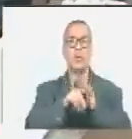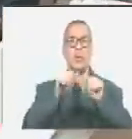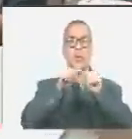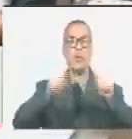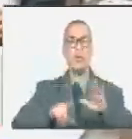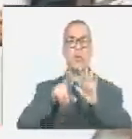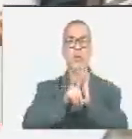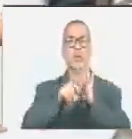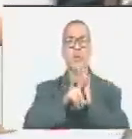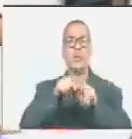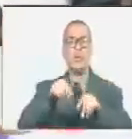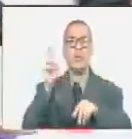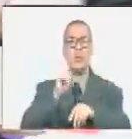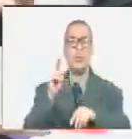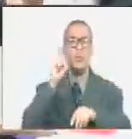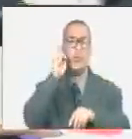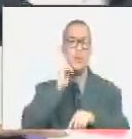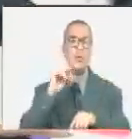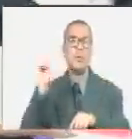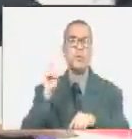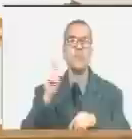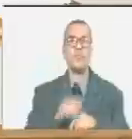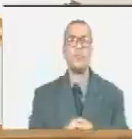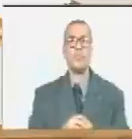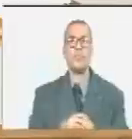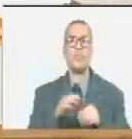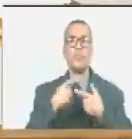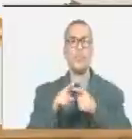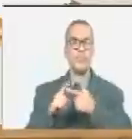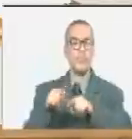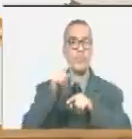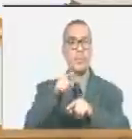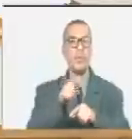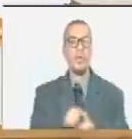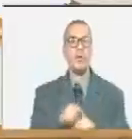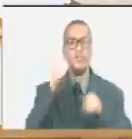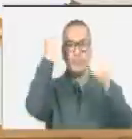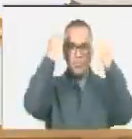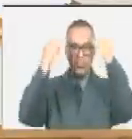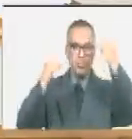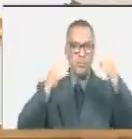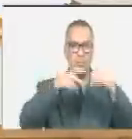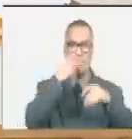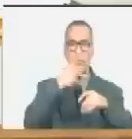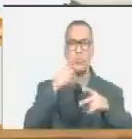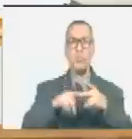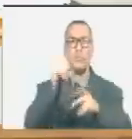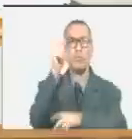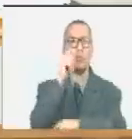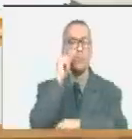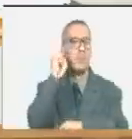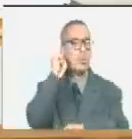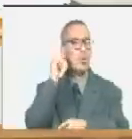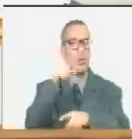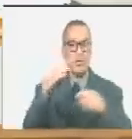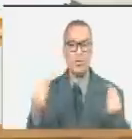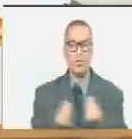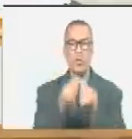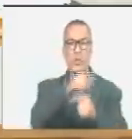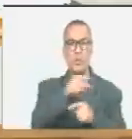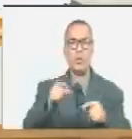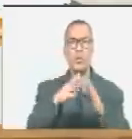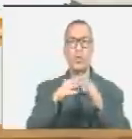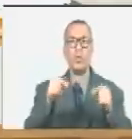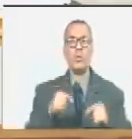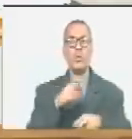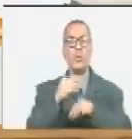sistema legal de la República Bolivariana de Venezuela. Independientemente de la ideología política de las diputadas y diputados que estamos aquí,